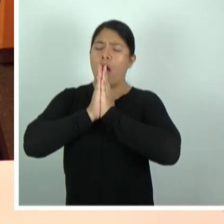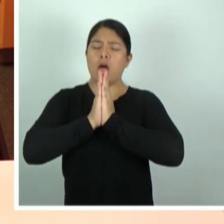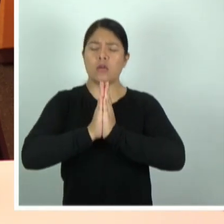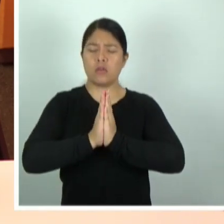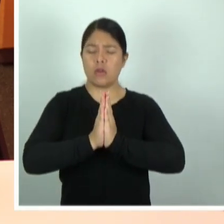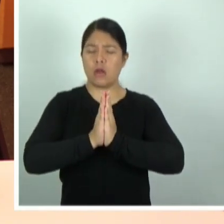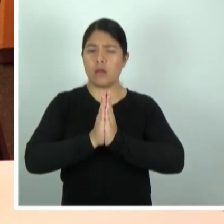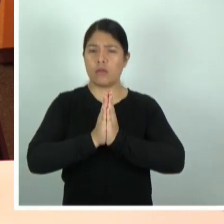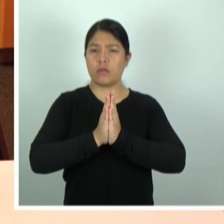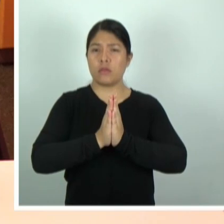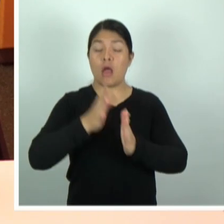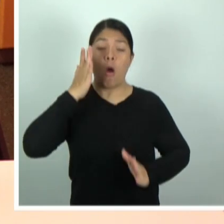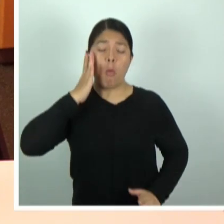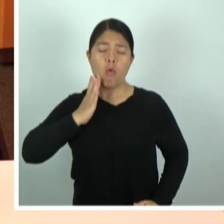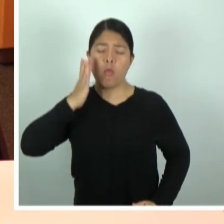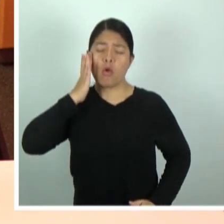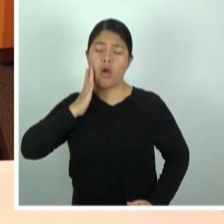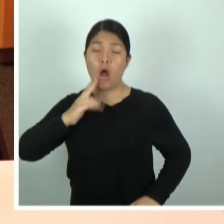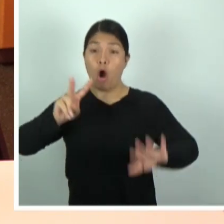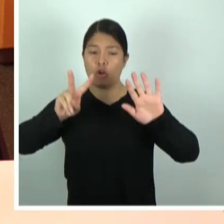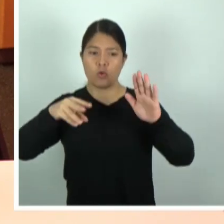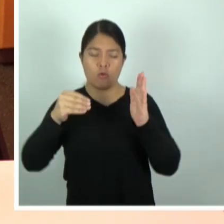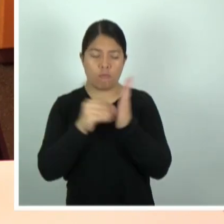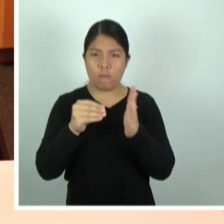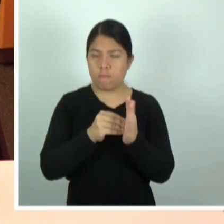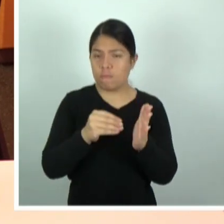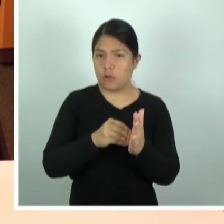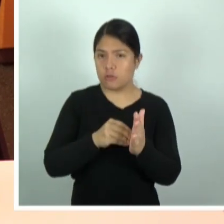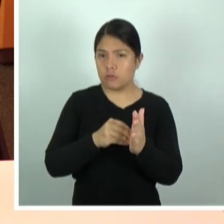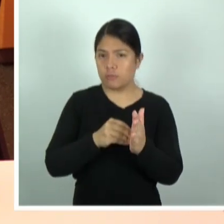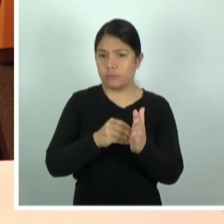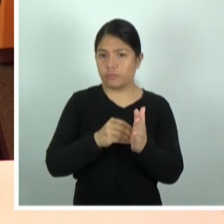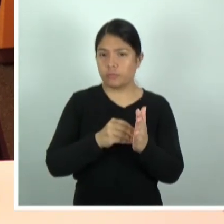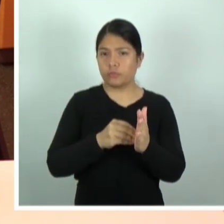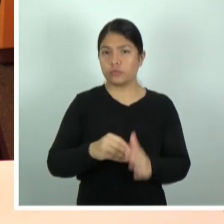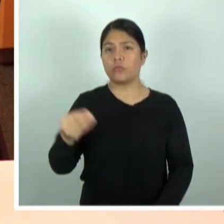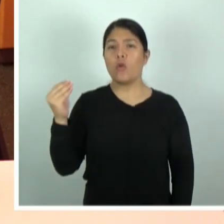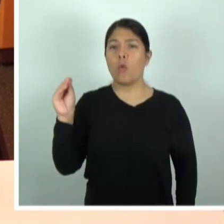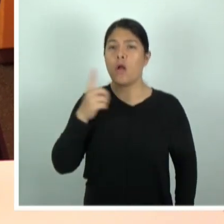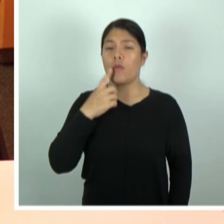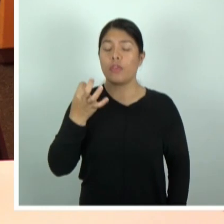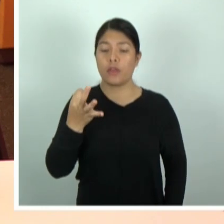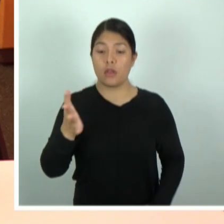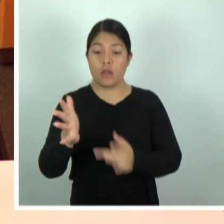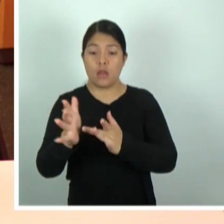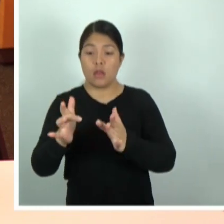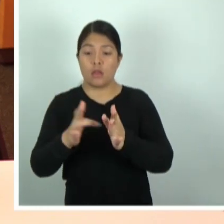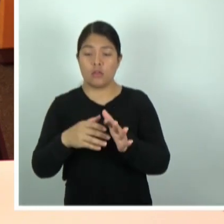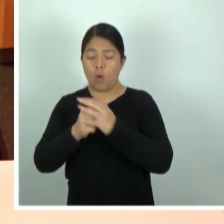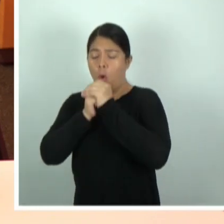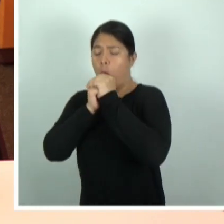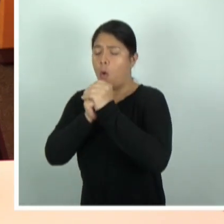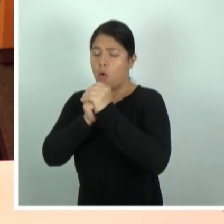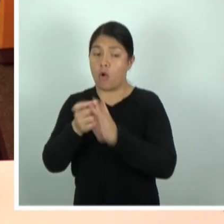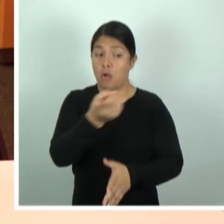purificada. O en Juan 17, versículo 17, Jesucristo oró y pidió por nosotros y